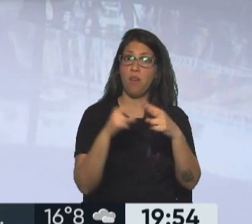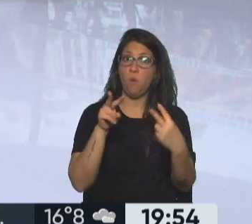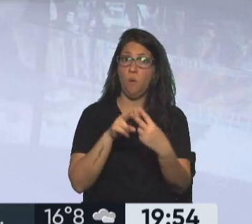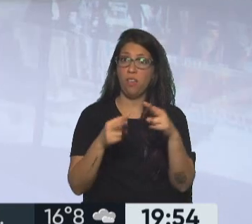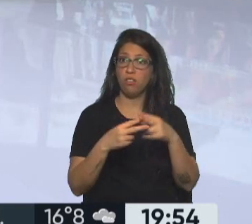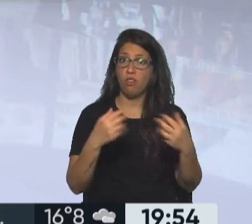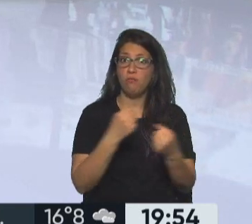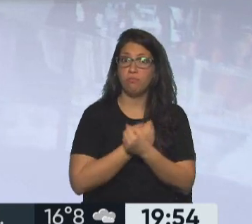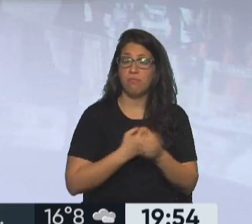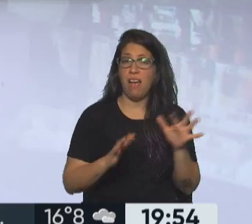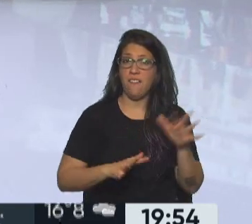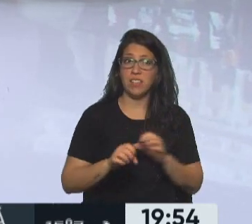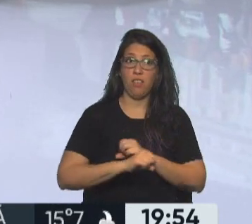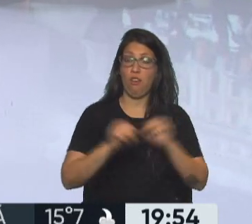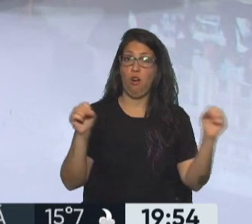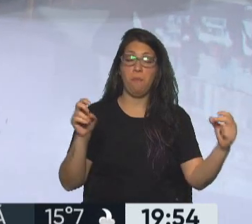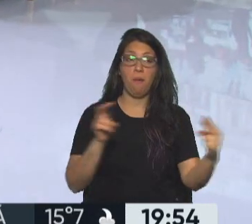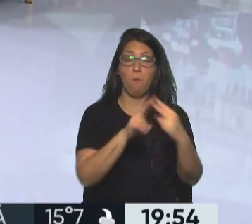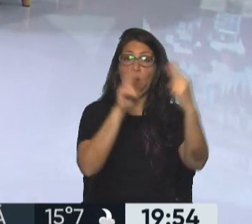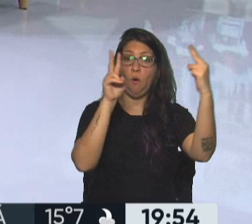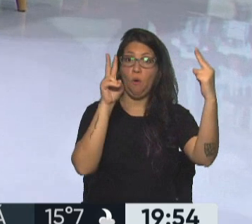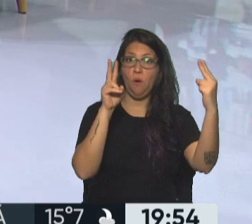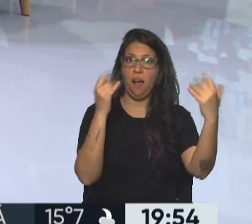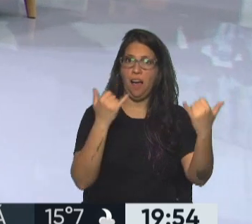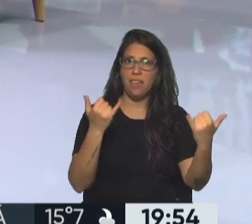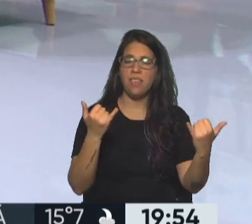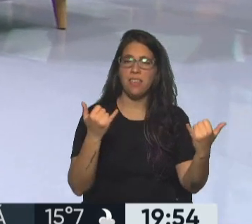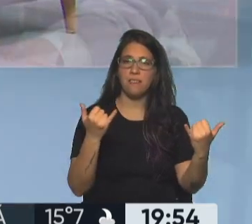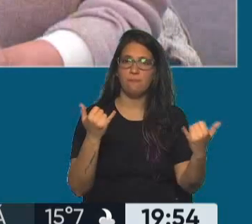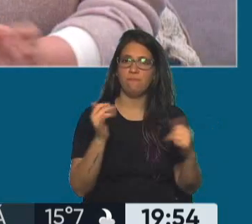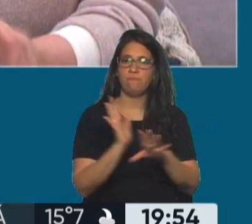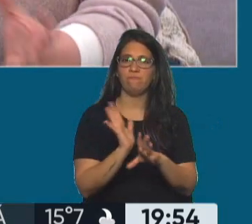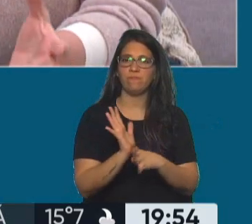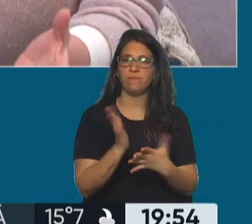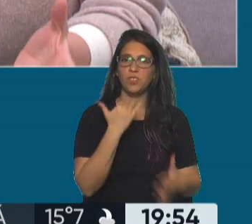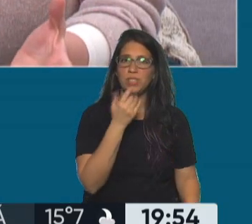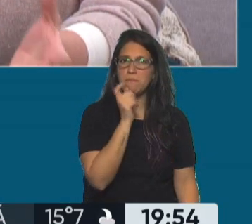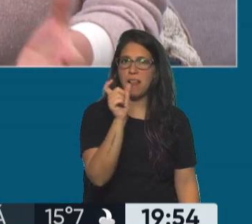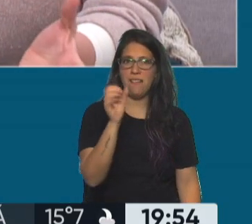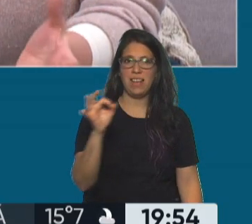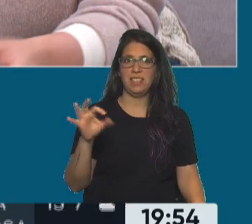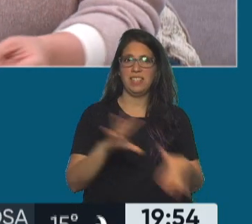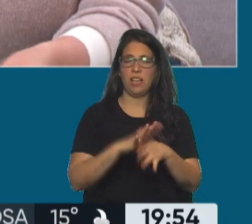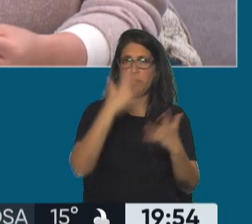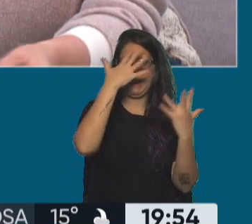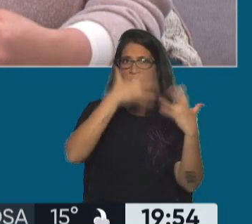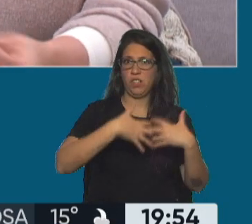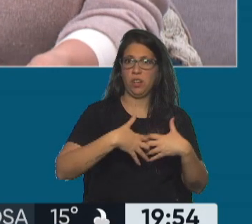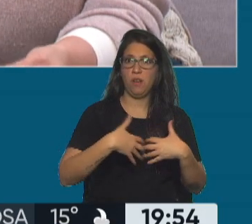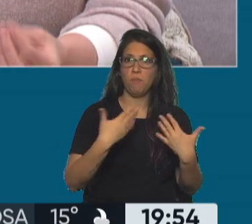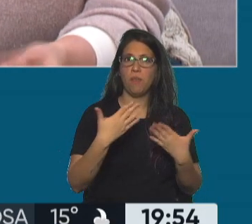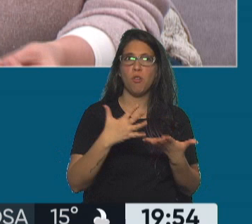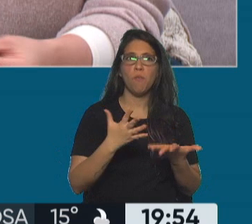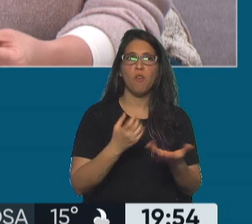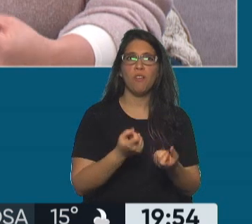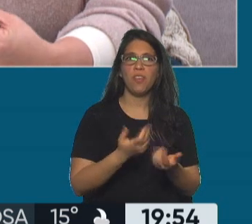van dando de manera a veces inesperada, cierto poder, no sé si es la palabra, la pongo a pensar, ¿no? Pero cierto poder